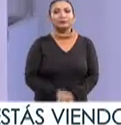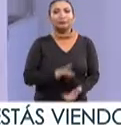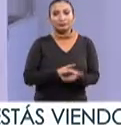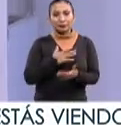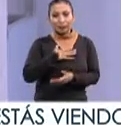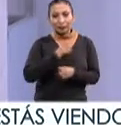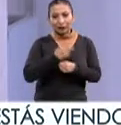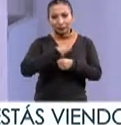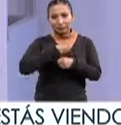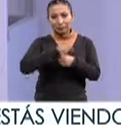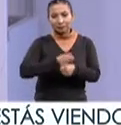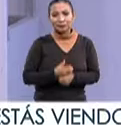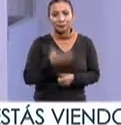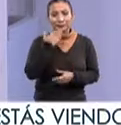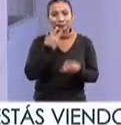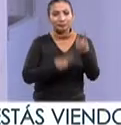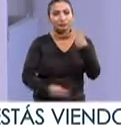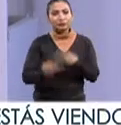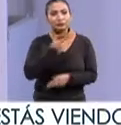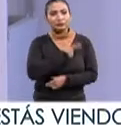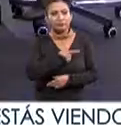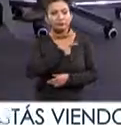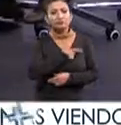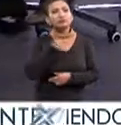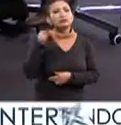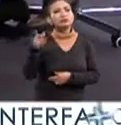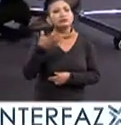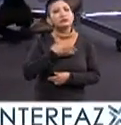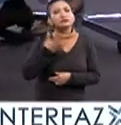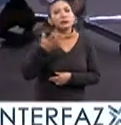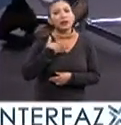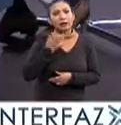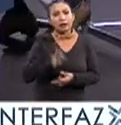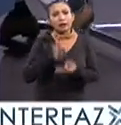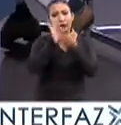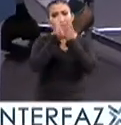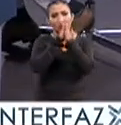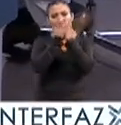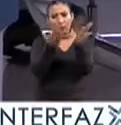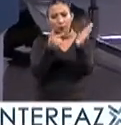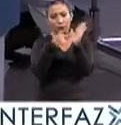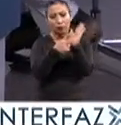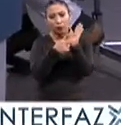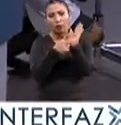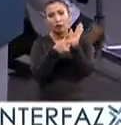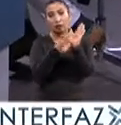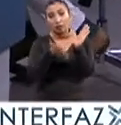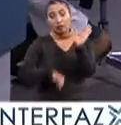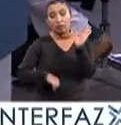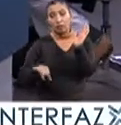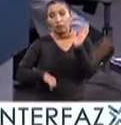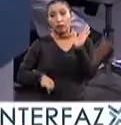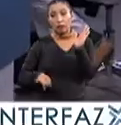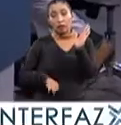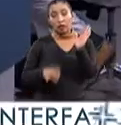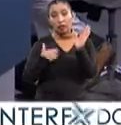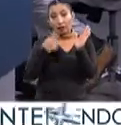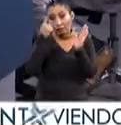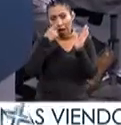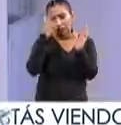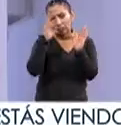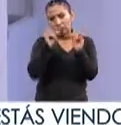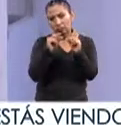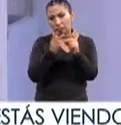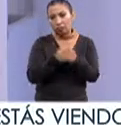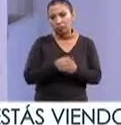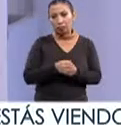gracias por invitarme. Bienvenido. Un placer. Creo que tenemos ahí enfrente, en tus manos, un libro pues muy interesante, nada fácil, supongo